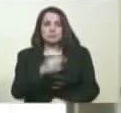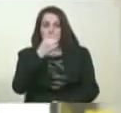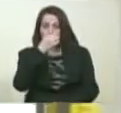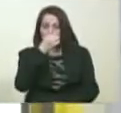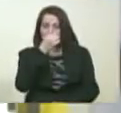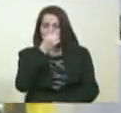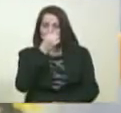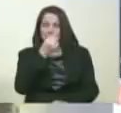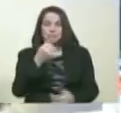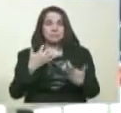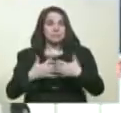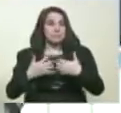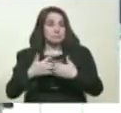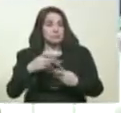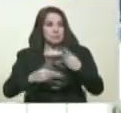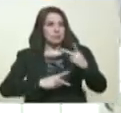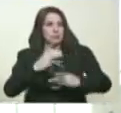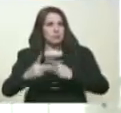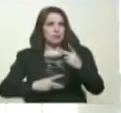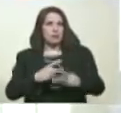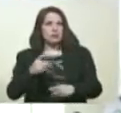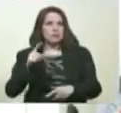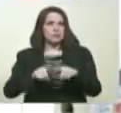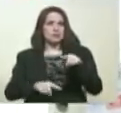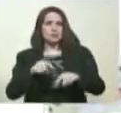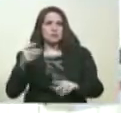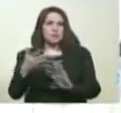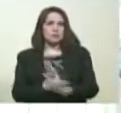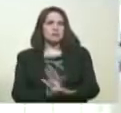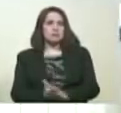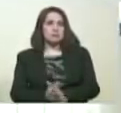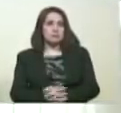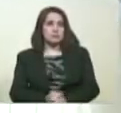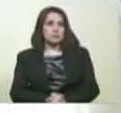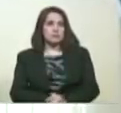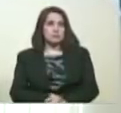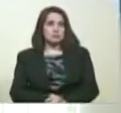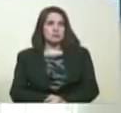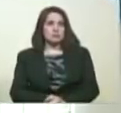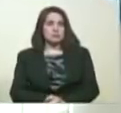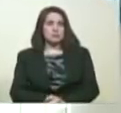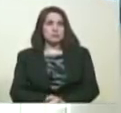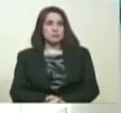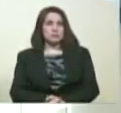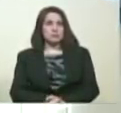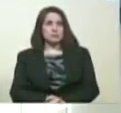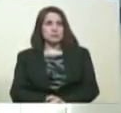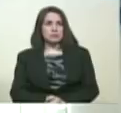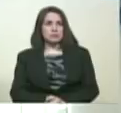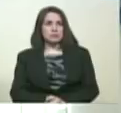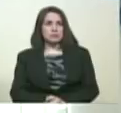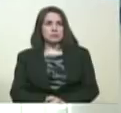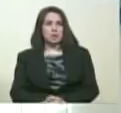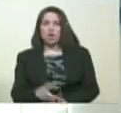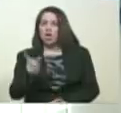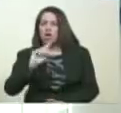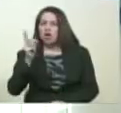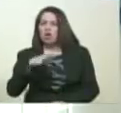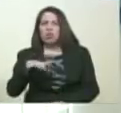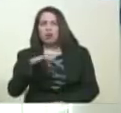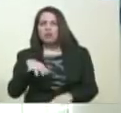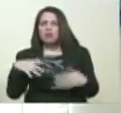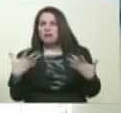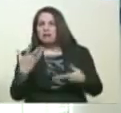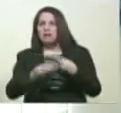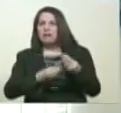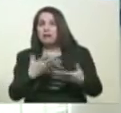de producción, multiplicar las plantas de producción en todo el país. Correcto. ¿Está en Maracaibo ahora? No, nuestra planta de fabricación está